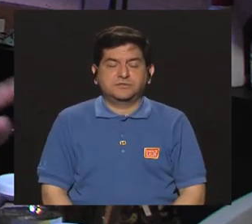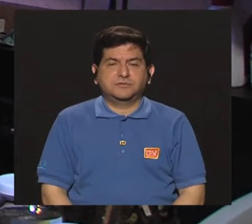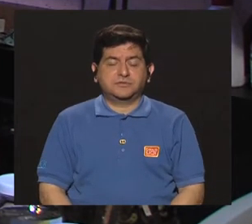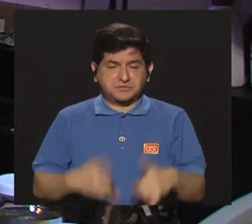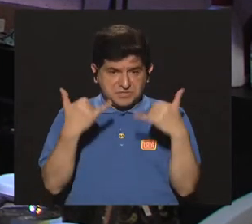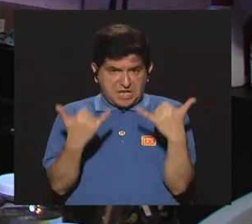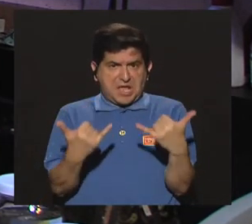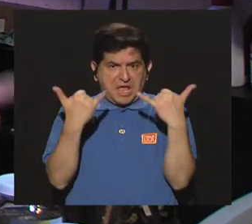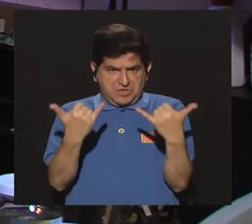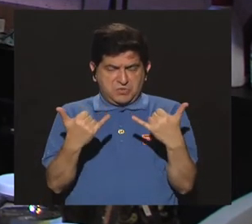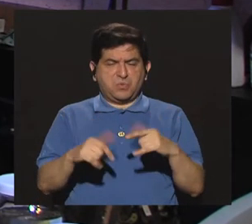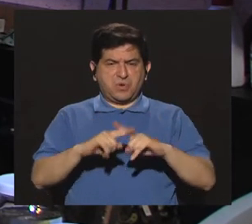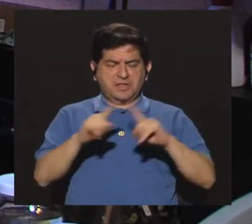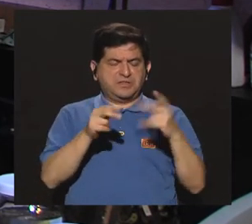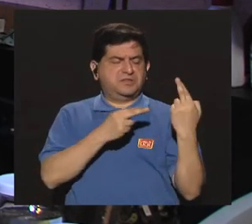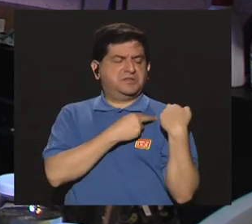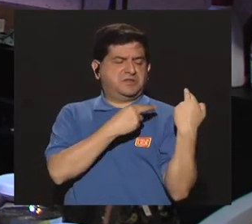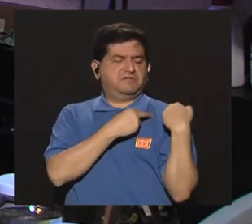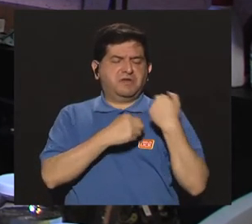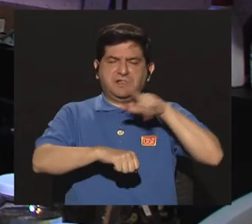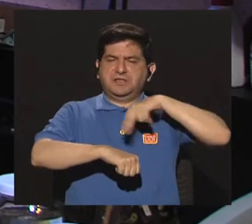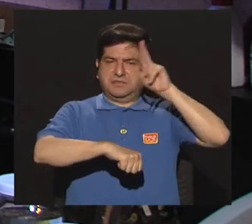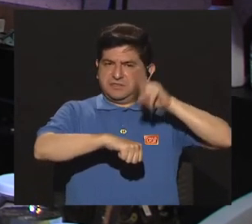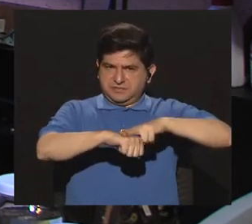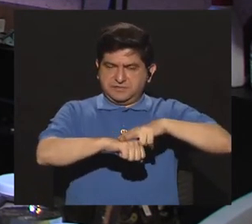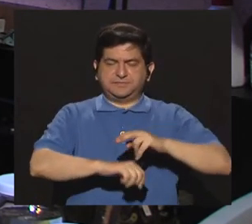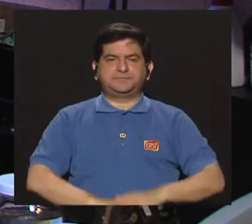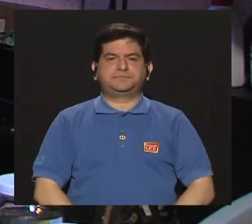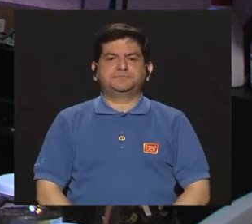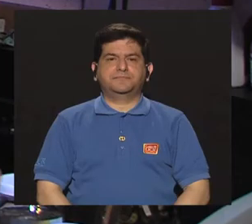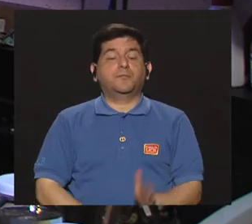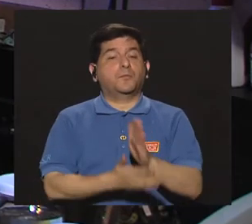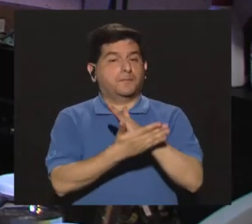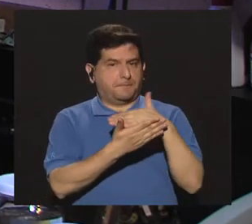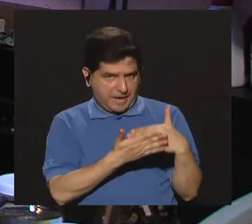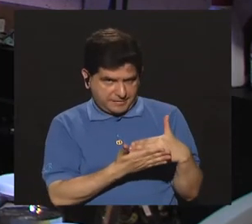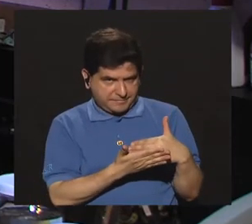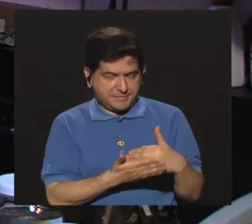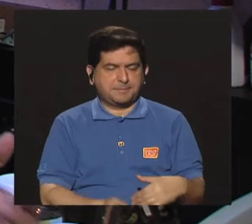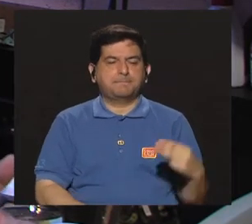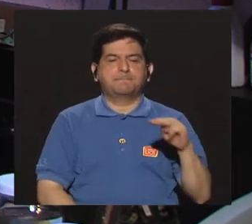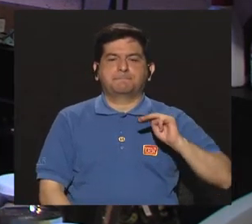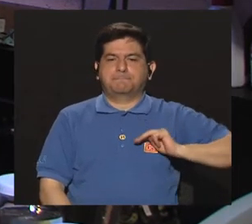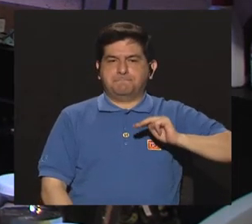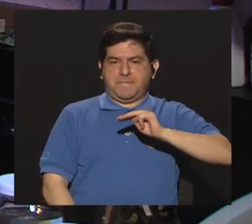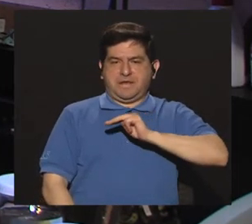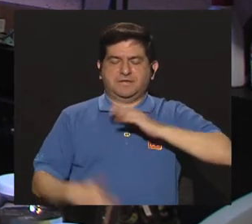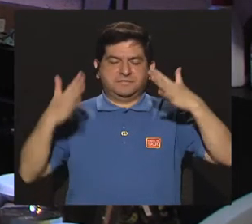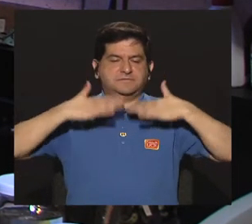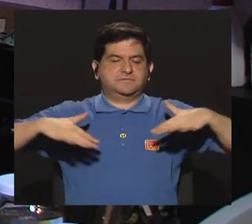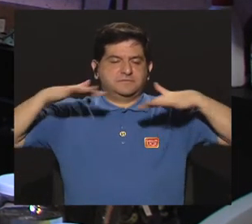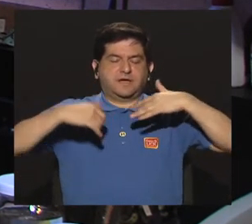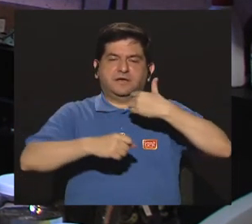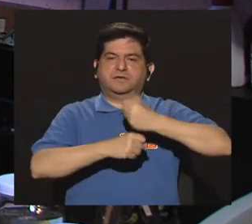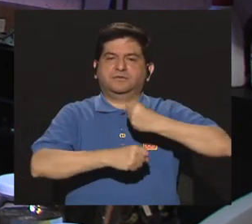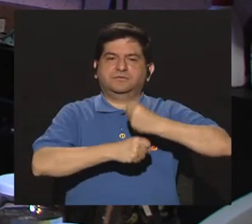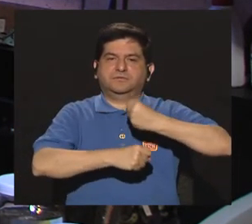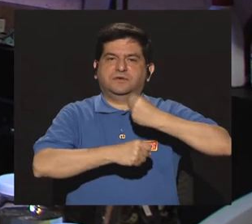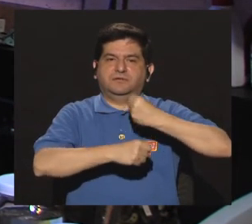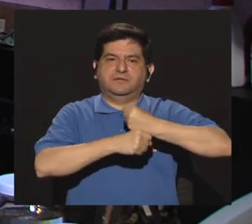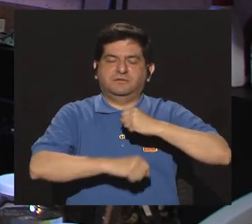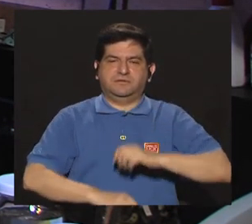actualmente por ejemplo varias responsabilidades a nivel nacional es entonces parte de ella es con el ministerio del ambiente el trabajo